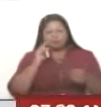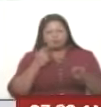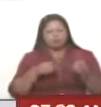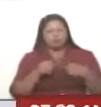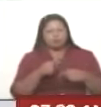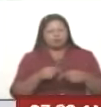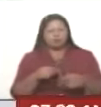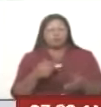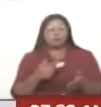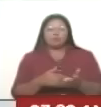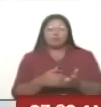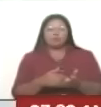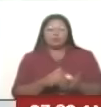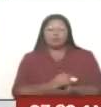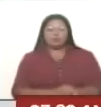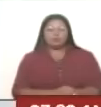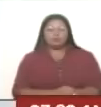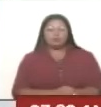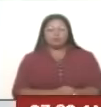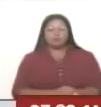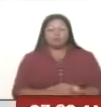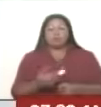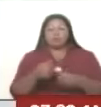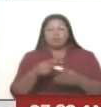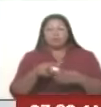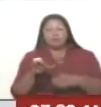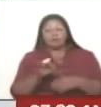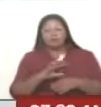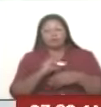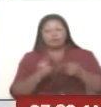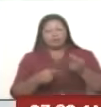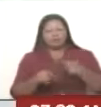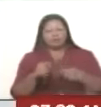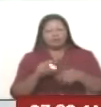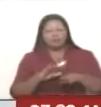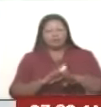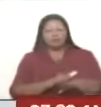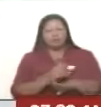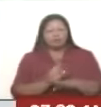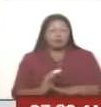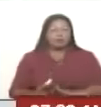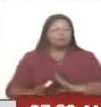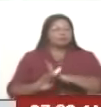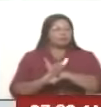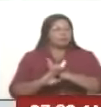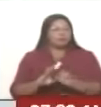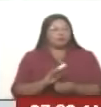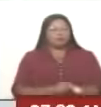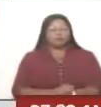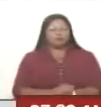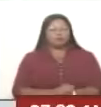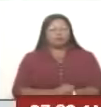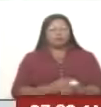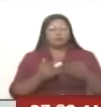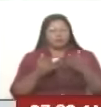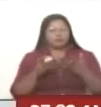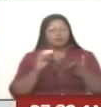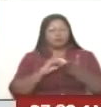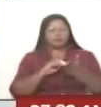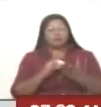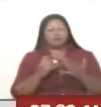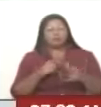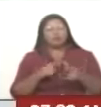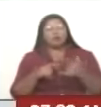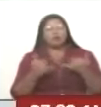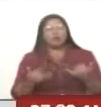petróleo tradicionalmente y dejamos de venderlos por esas sanciones tan criminales, se están abriendo nuevamente. Entonces hay